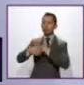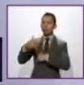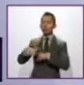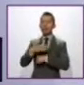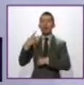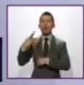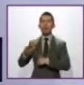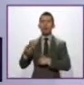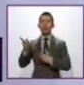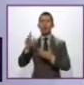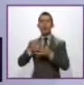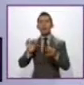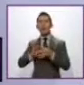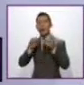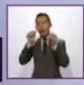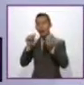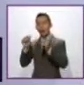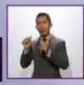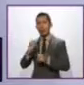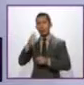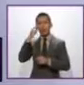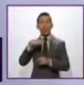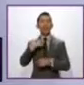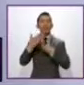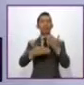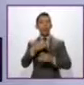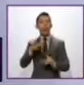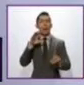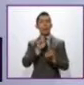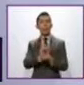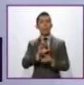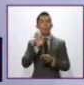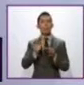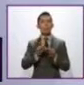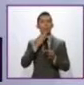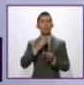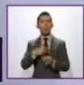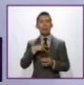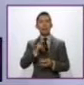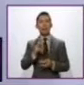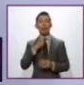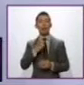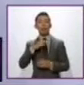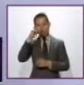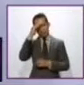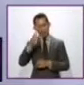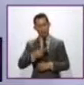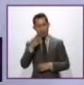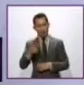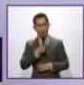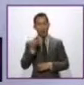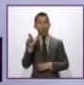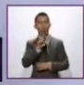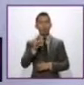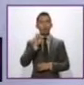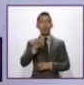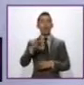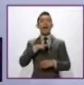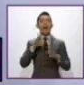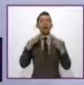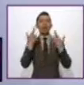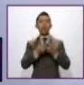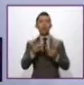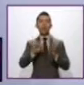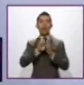voces se escuchan y nos permiten llegar a consensos. Sin embargo, a veces me lo cuestiono cuando veo reuniones como la de